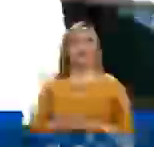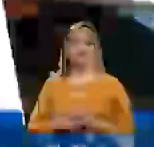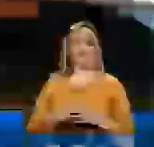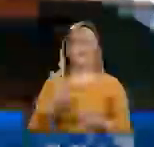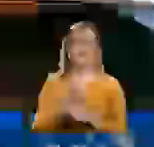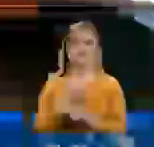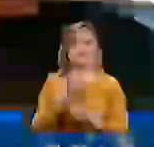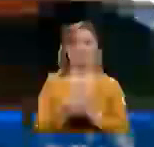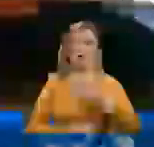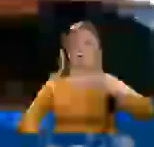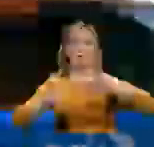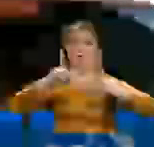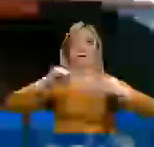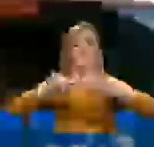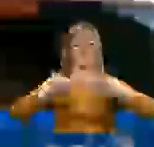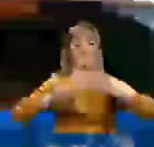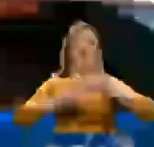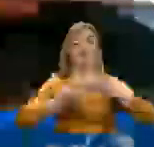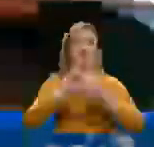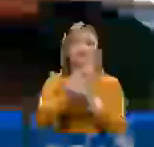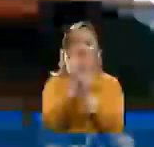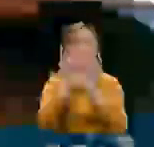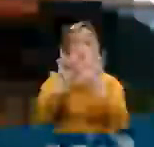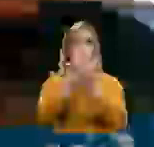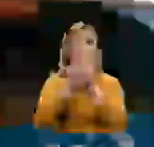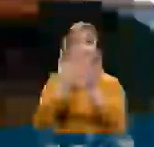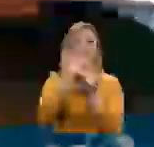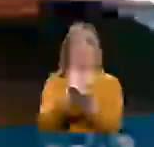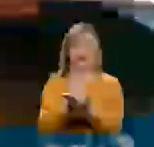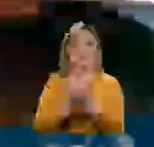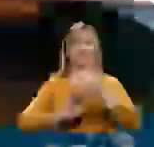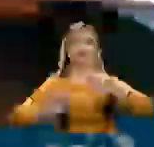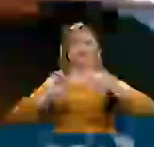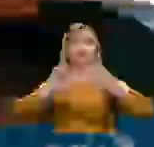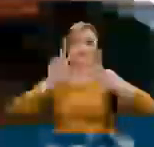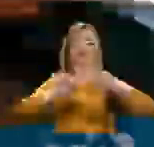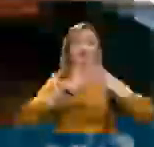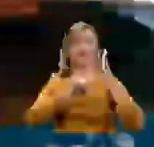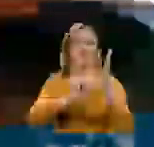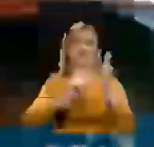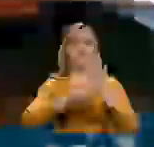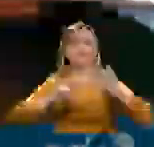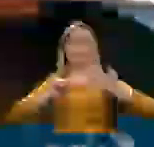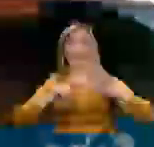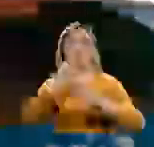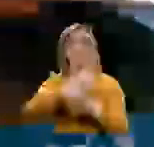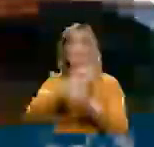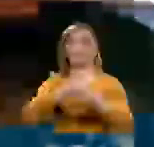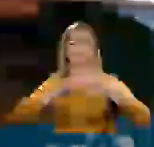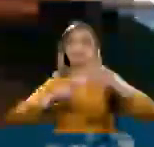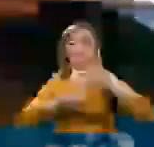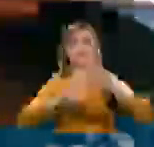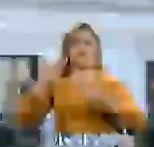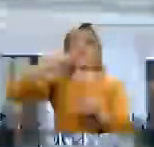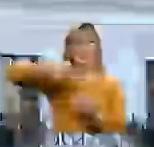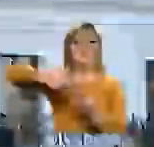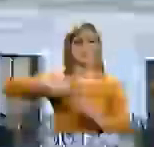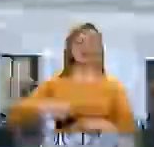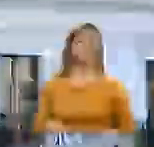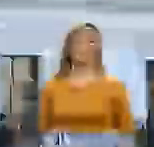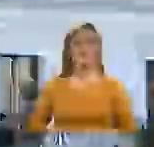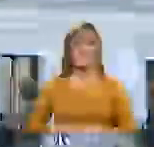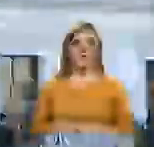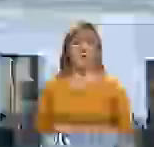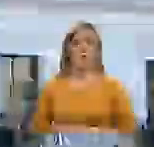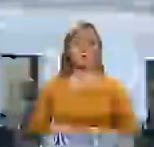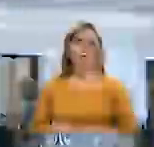trabajar en 4 reformas legales: la reforma de la seguridad social, reforma tributaria, reforma laboral y reforma de combustibles. En Quito,